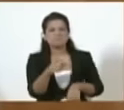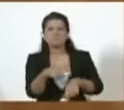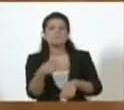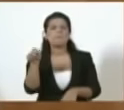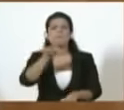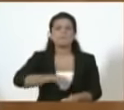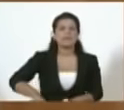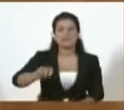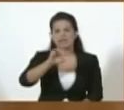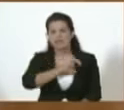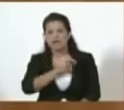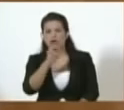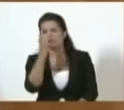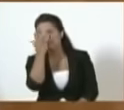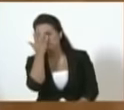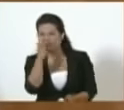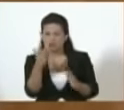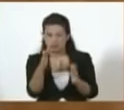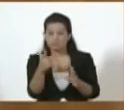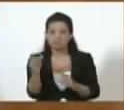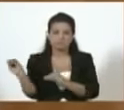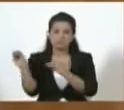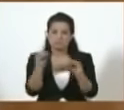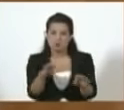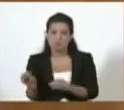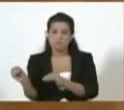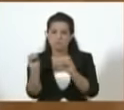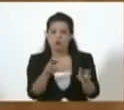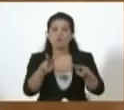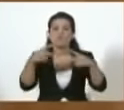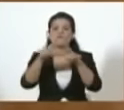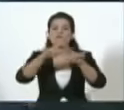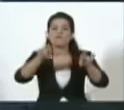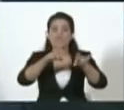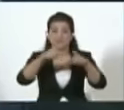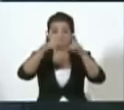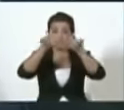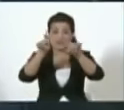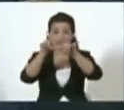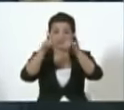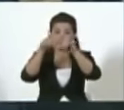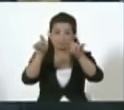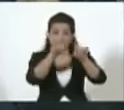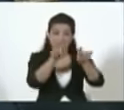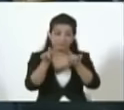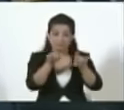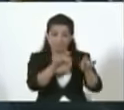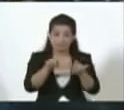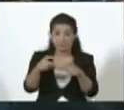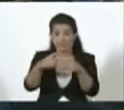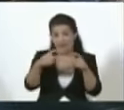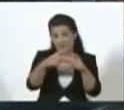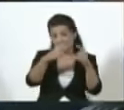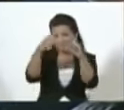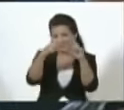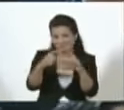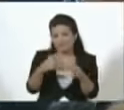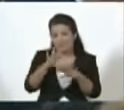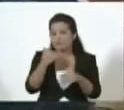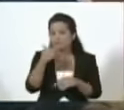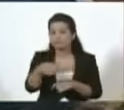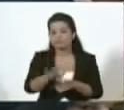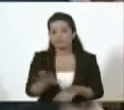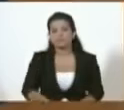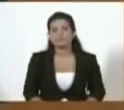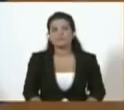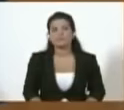a seguir llegando los billetes del nuevo cono monetario. Por eso, en el análisis de lo que ha sido nuestro